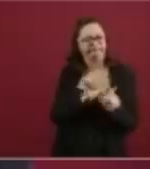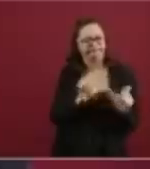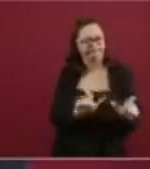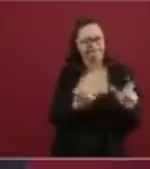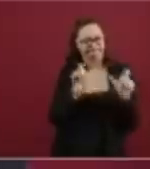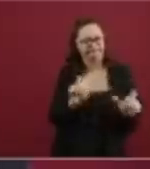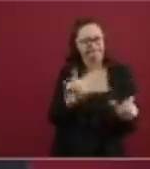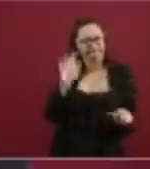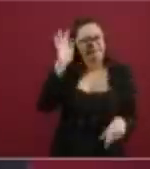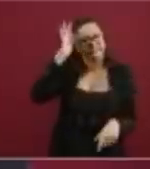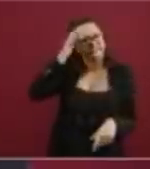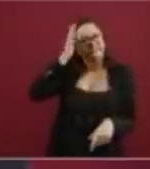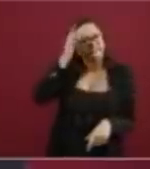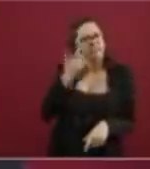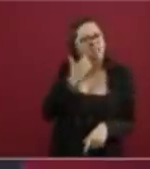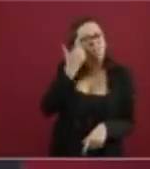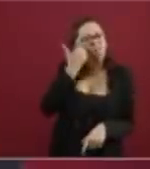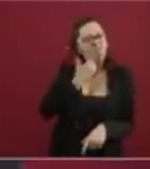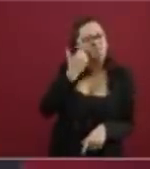lambiscones,